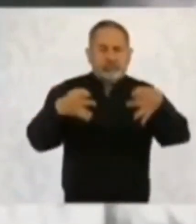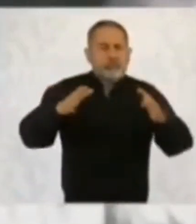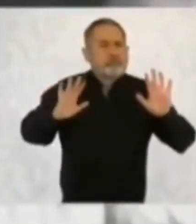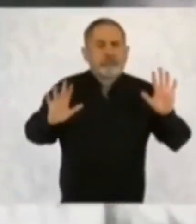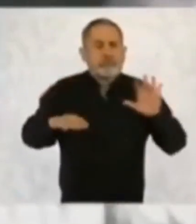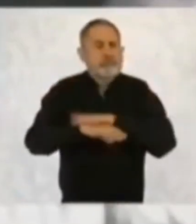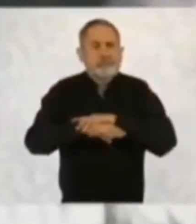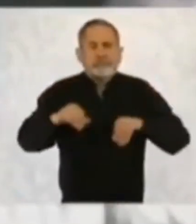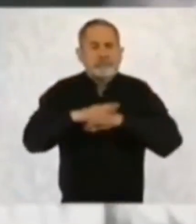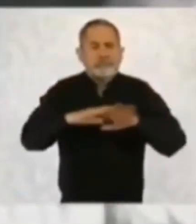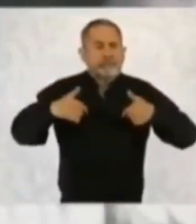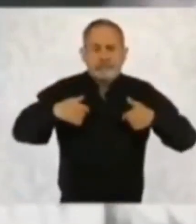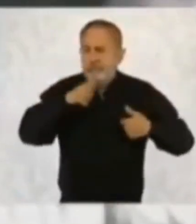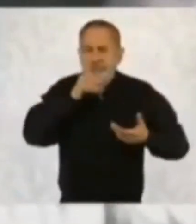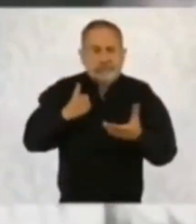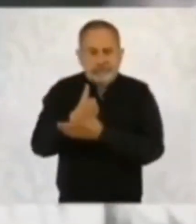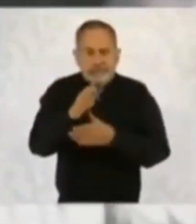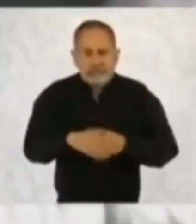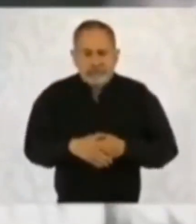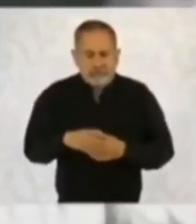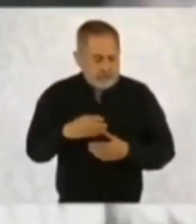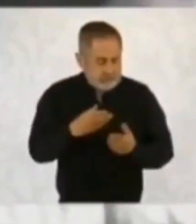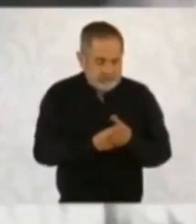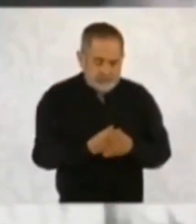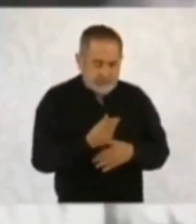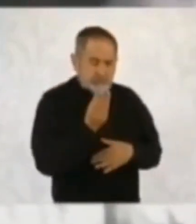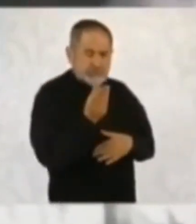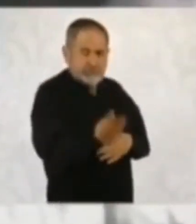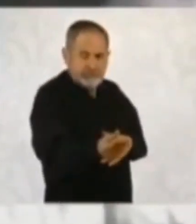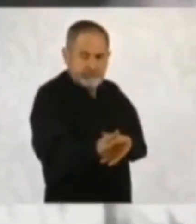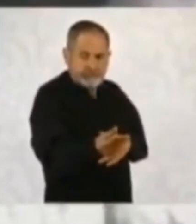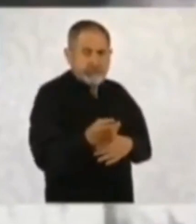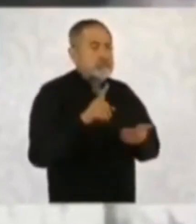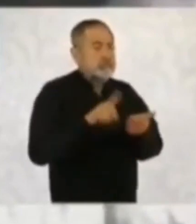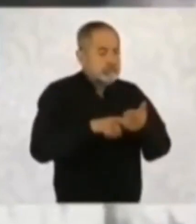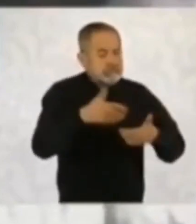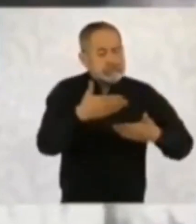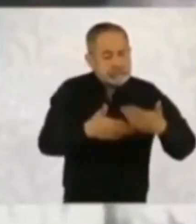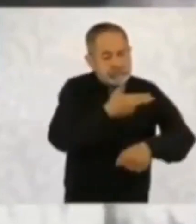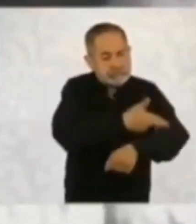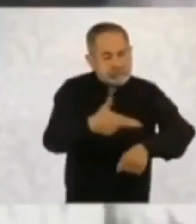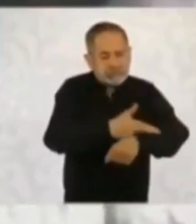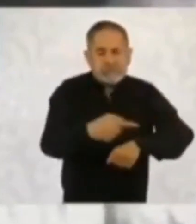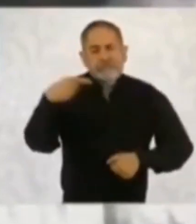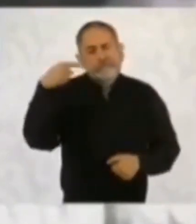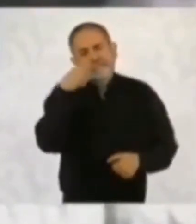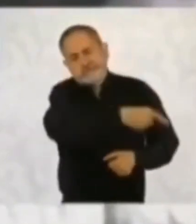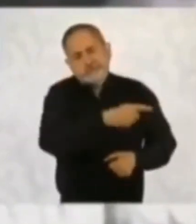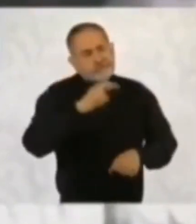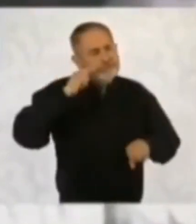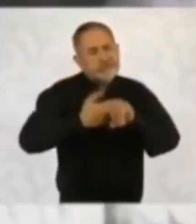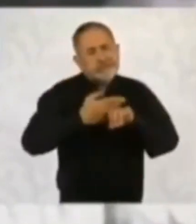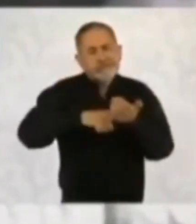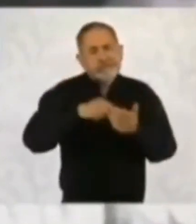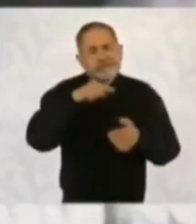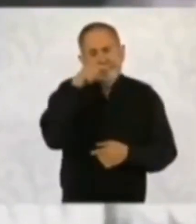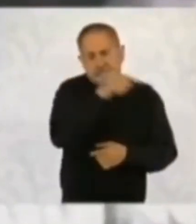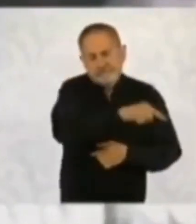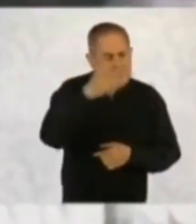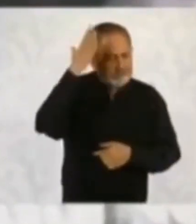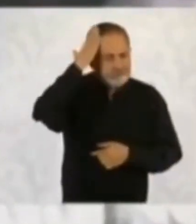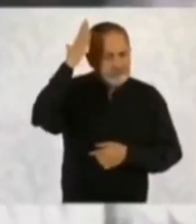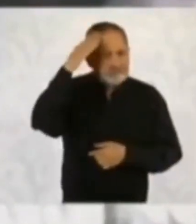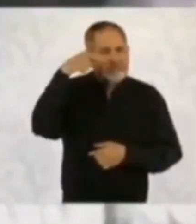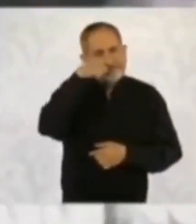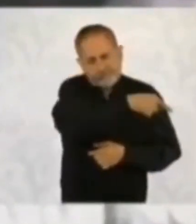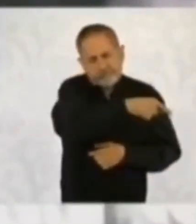tener funciones de autoridad y todo lo que ocurre en el proceso corresponde a la